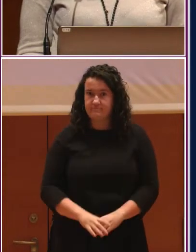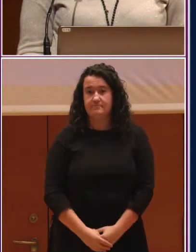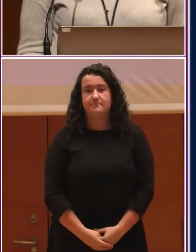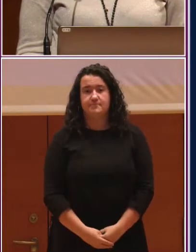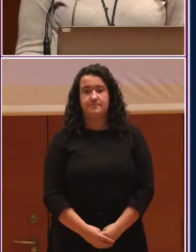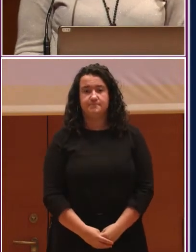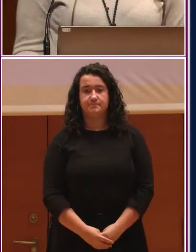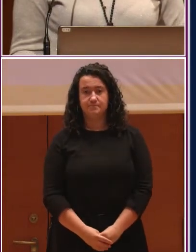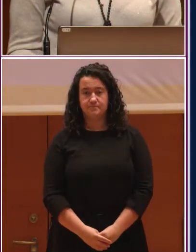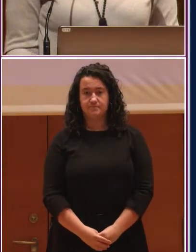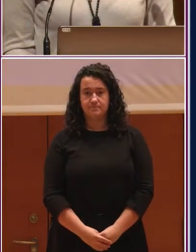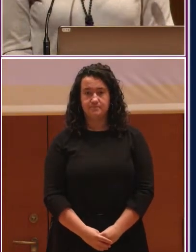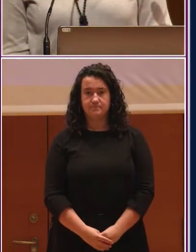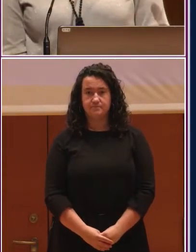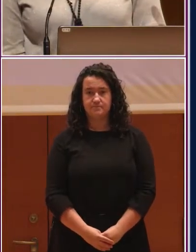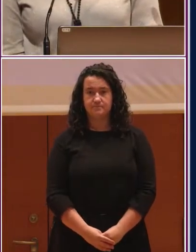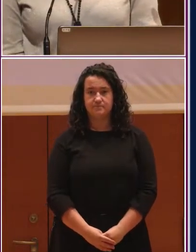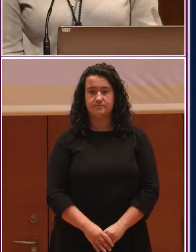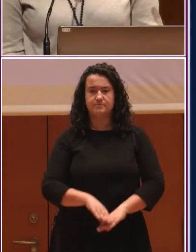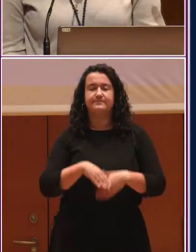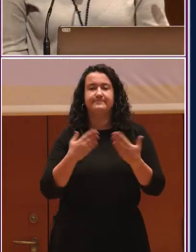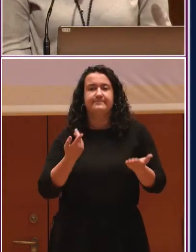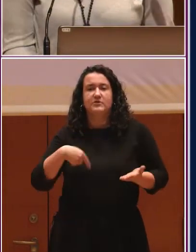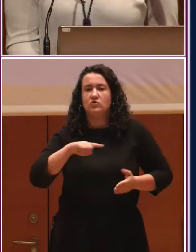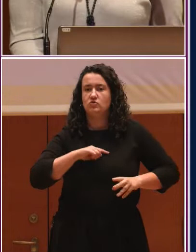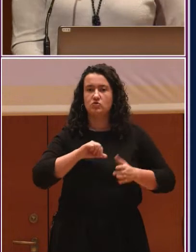estos casos tan estamos hablando a violencia de género